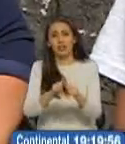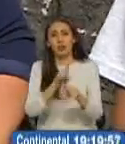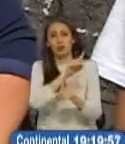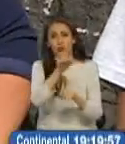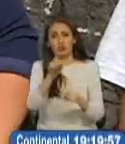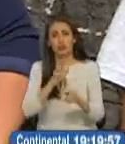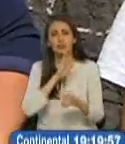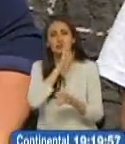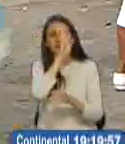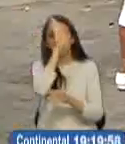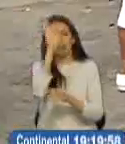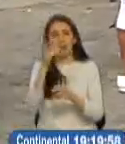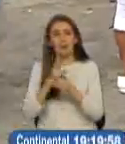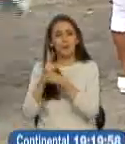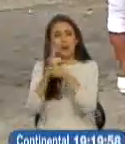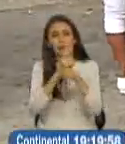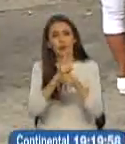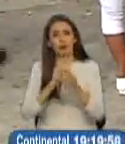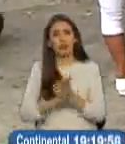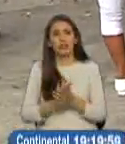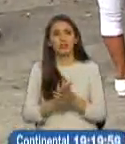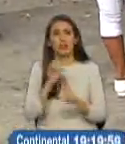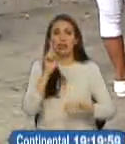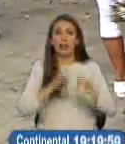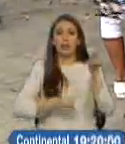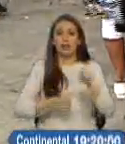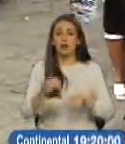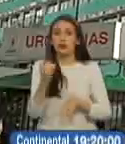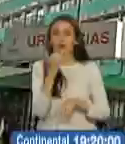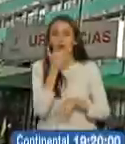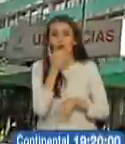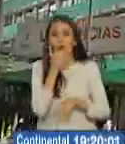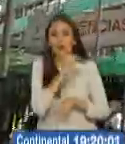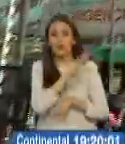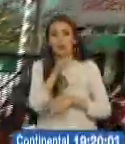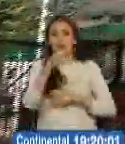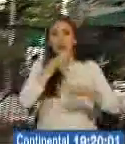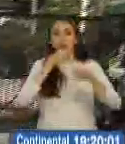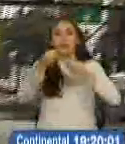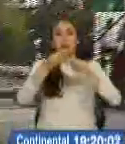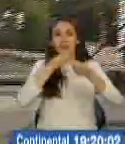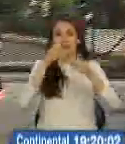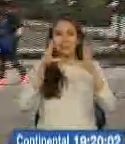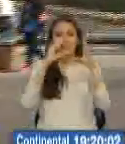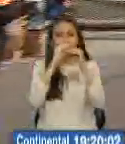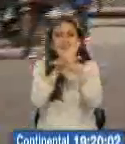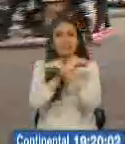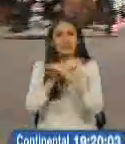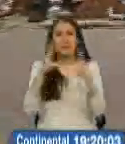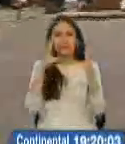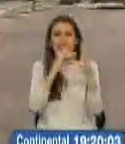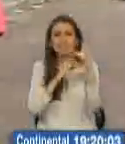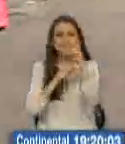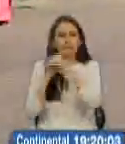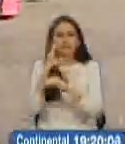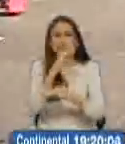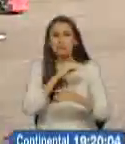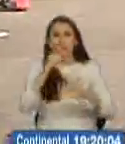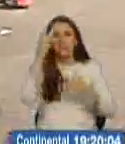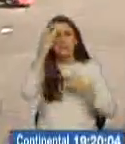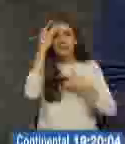buenas y en las malas con nosotros. Algunos expresan malestar por las especulaciones que ciertos medios de comunicación hicieran al respecto de las causas que motivaron